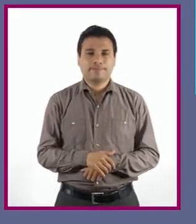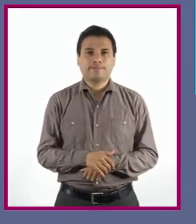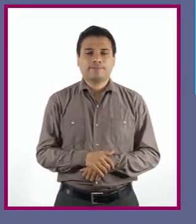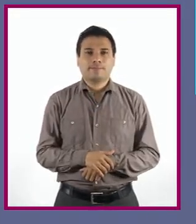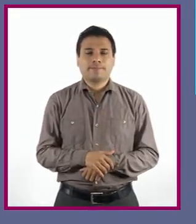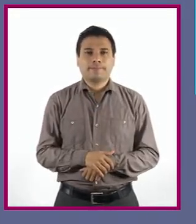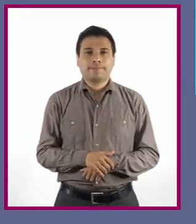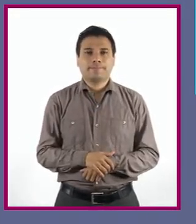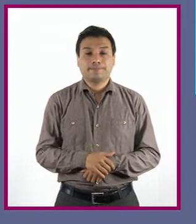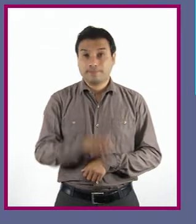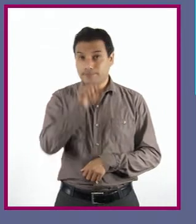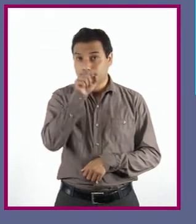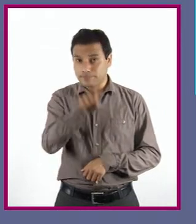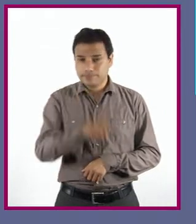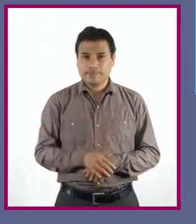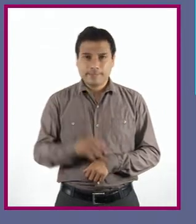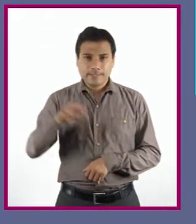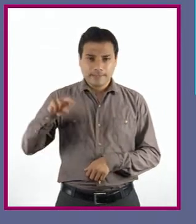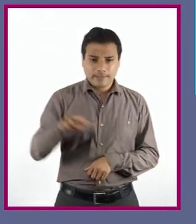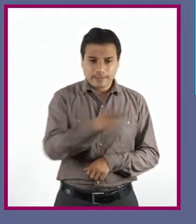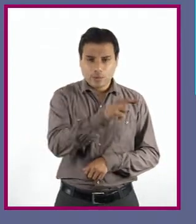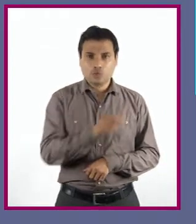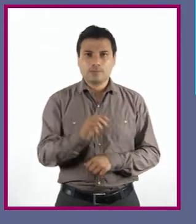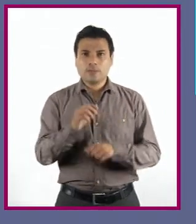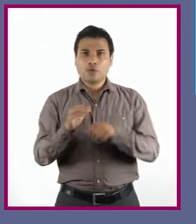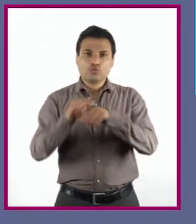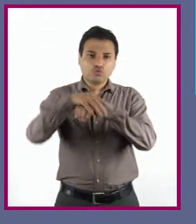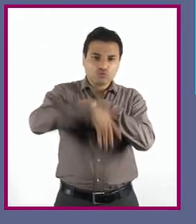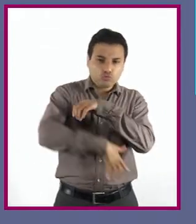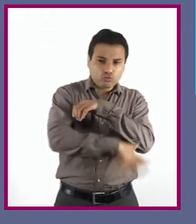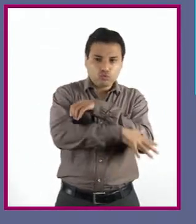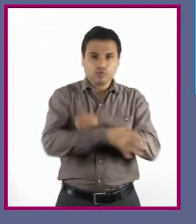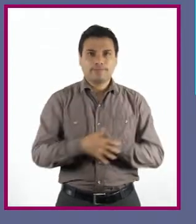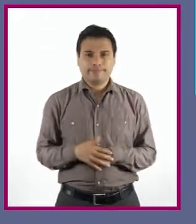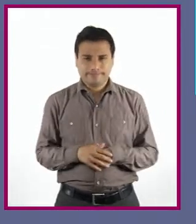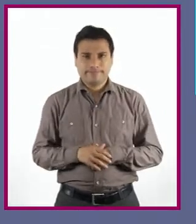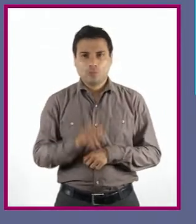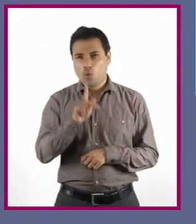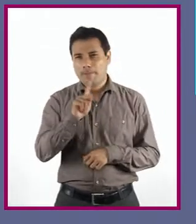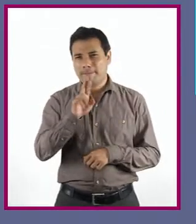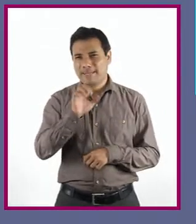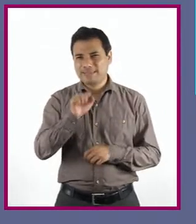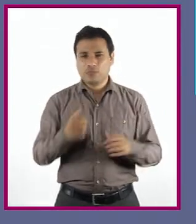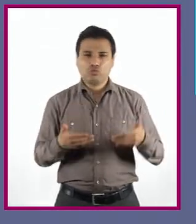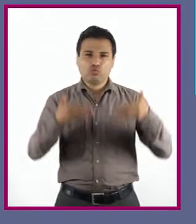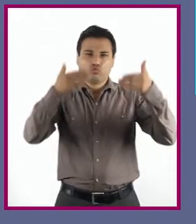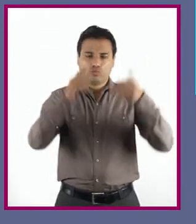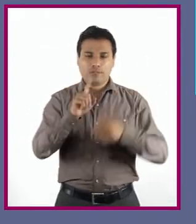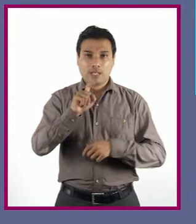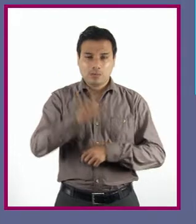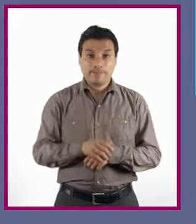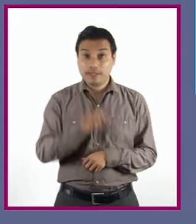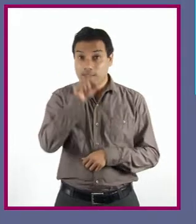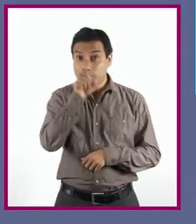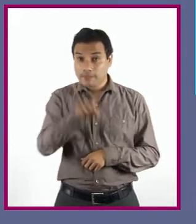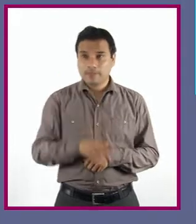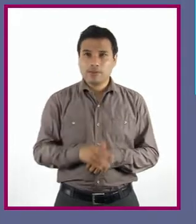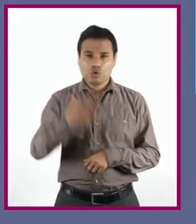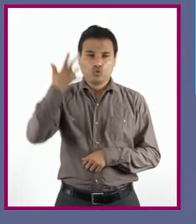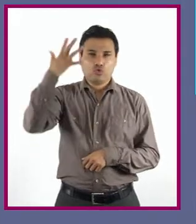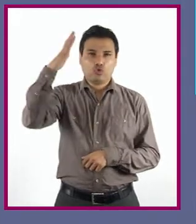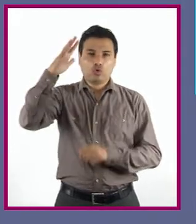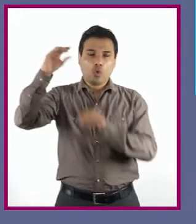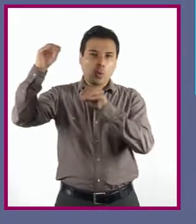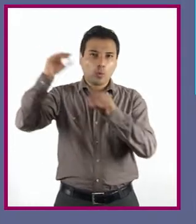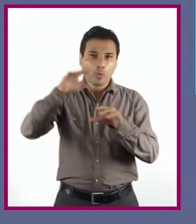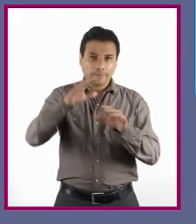mareomotriz, el agua de los ríos, cascadas y presas en energía hídrica y la luz del sol en